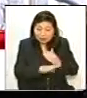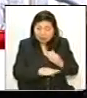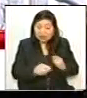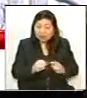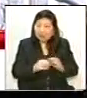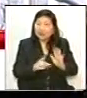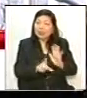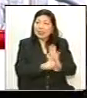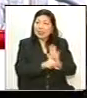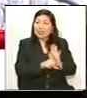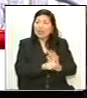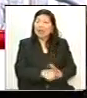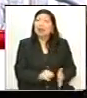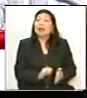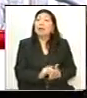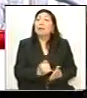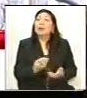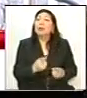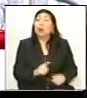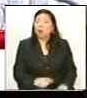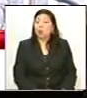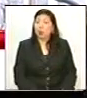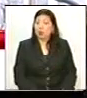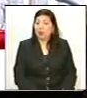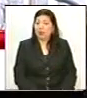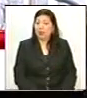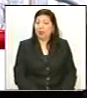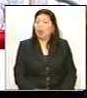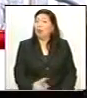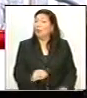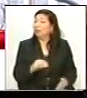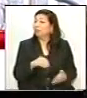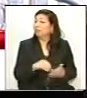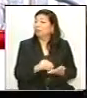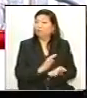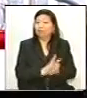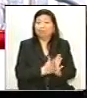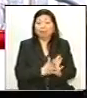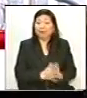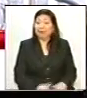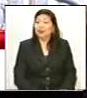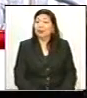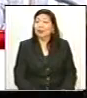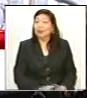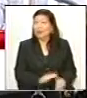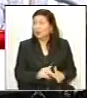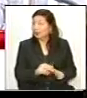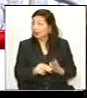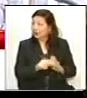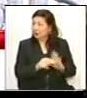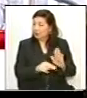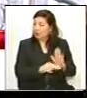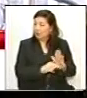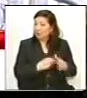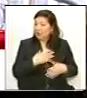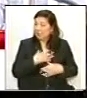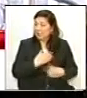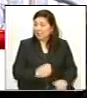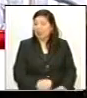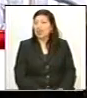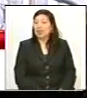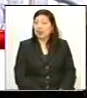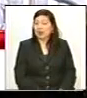de legalidad. ¿Qué pasaba con estos expedientes? No cumplían, ¿no?, todas las normas técnicas de salud que debían